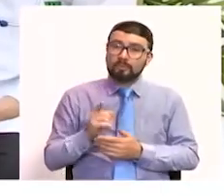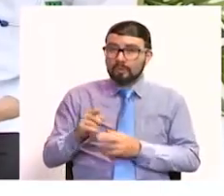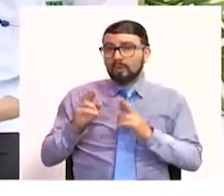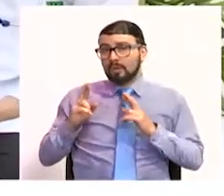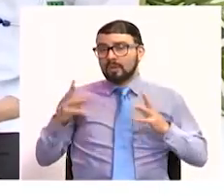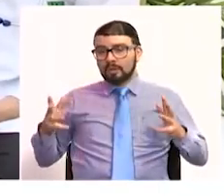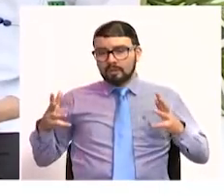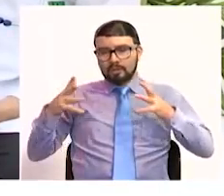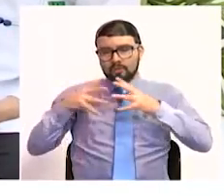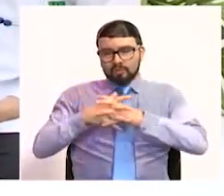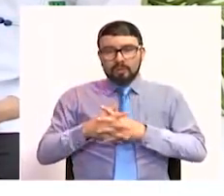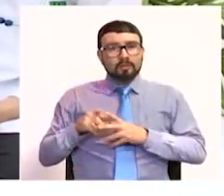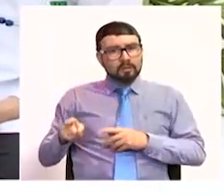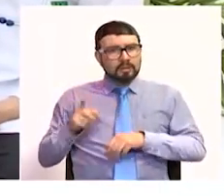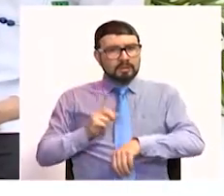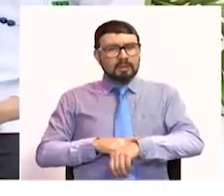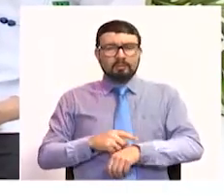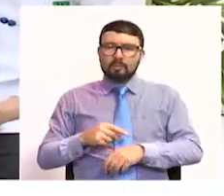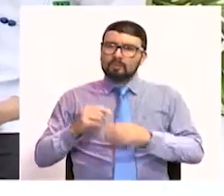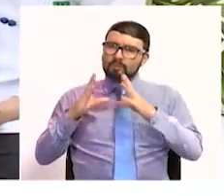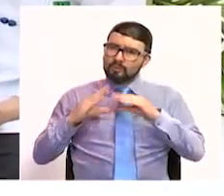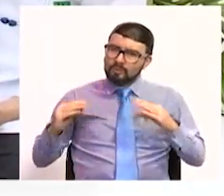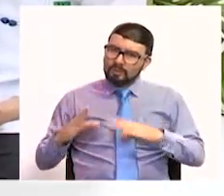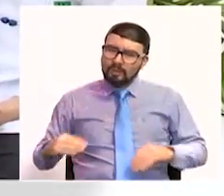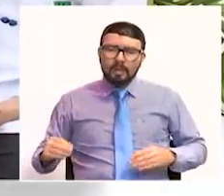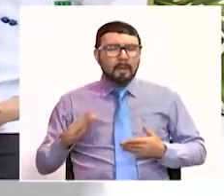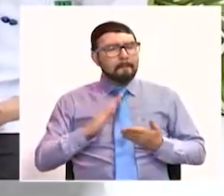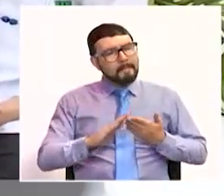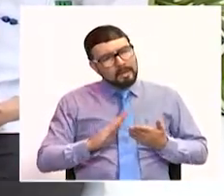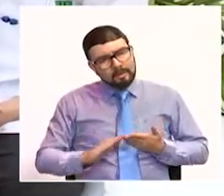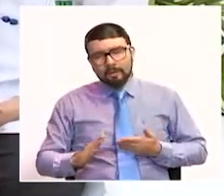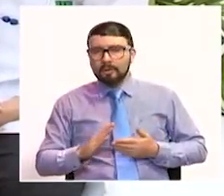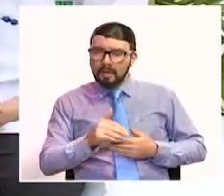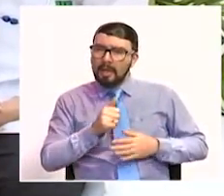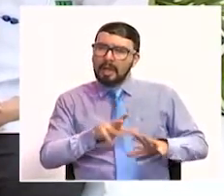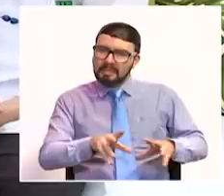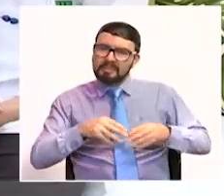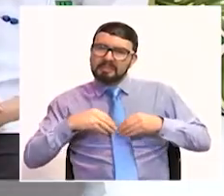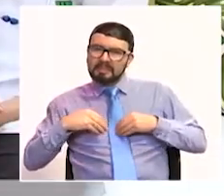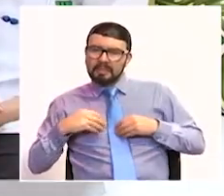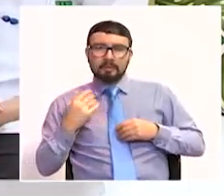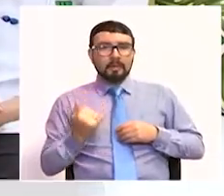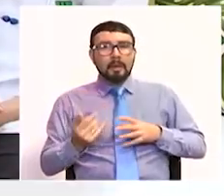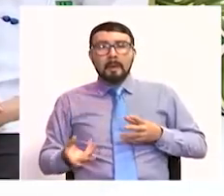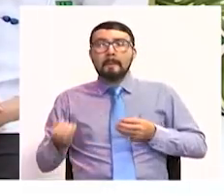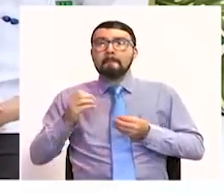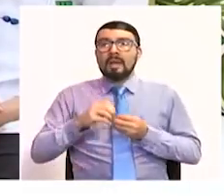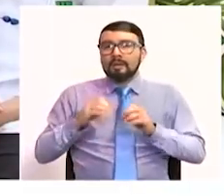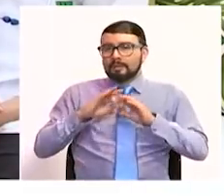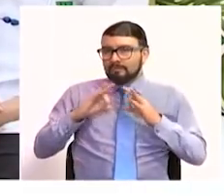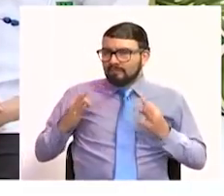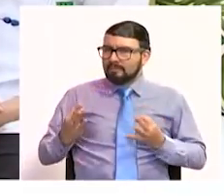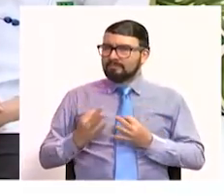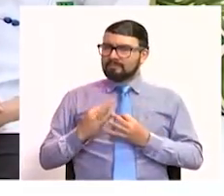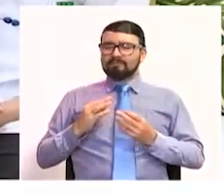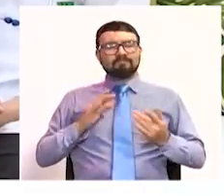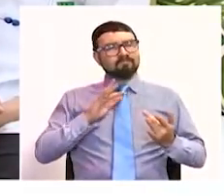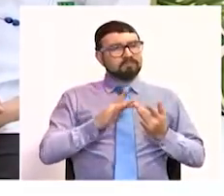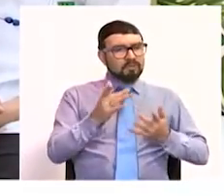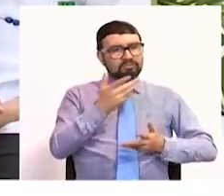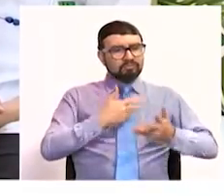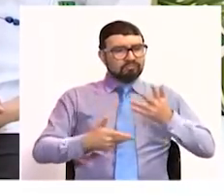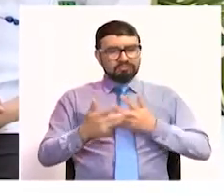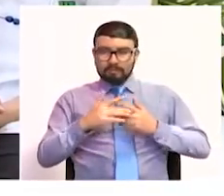de Navidad, más perdón, más tolerancia, más familiaridad, seamos más chéveres,